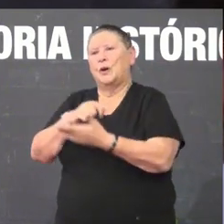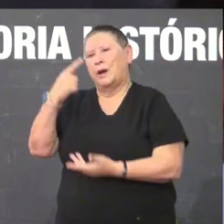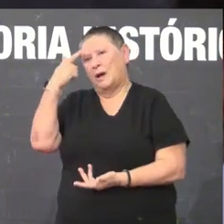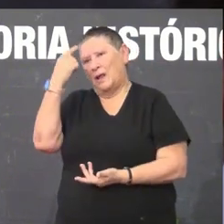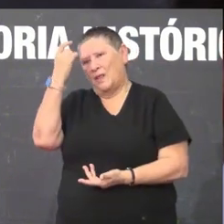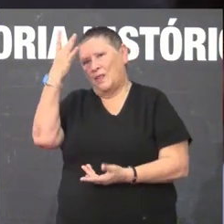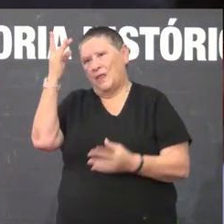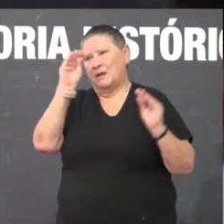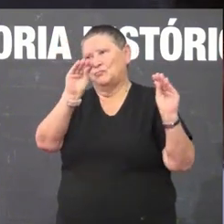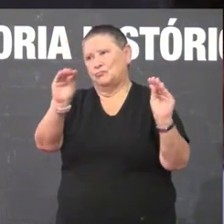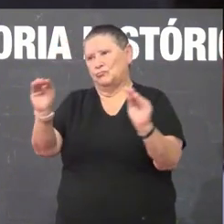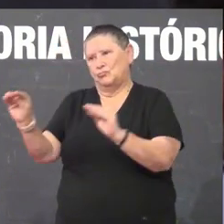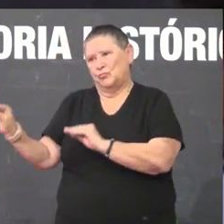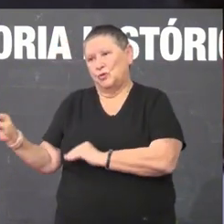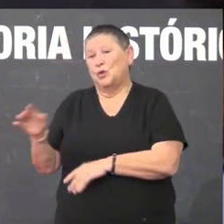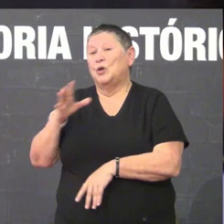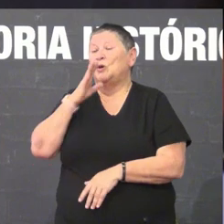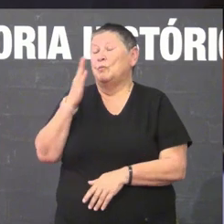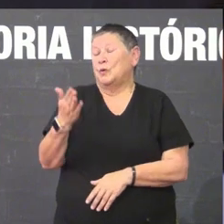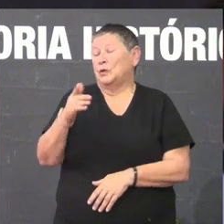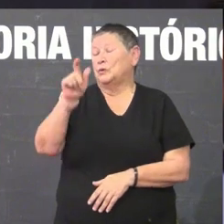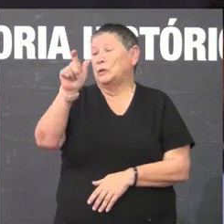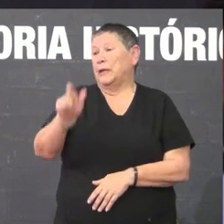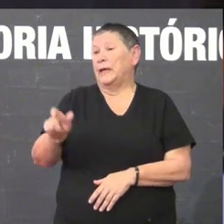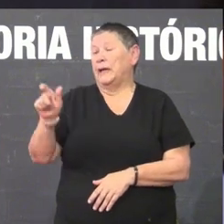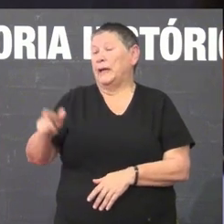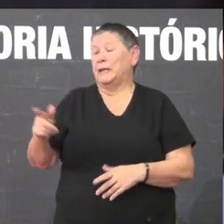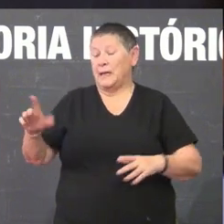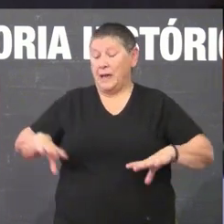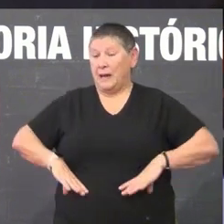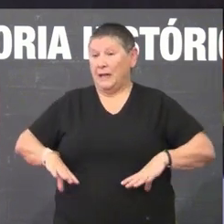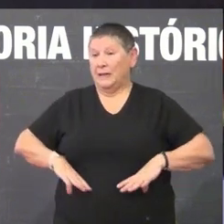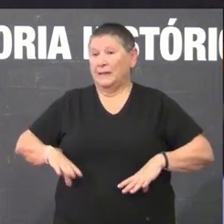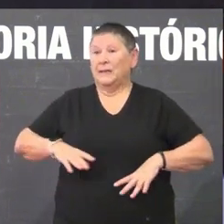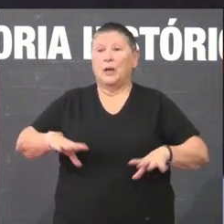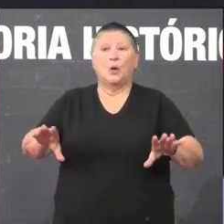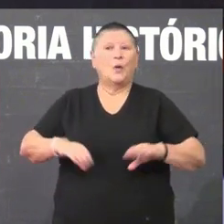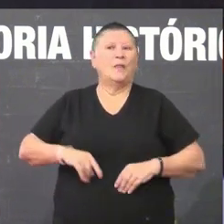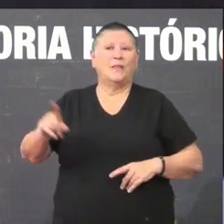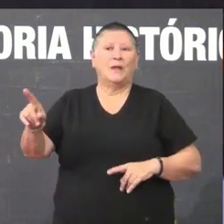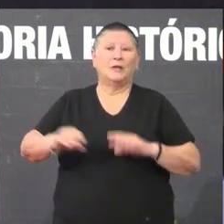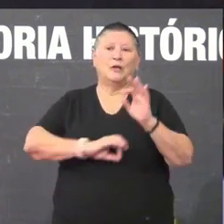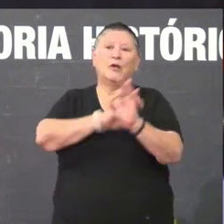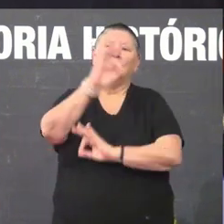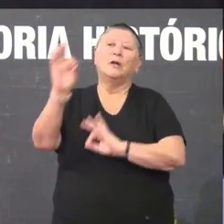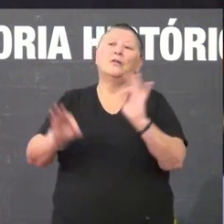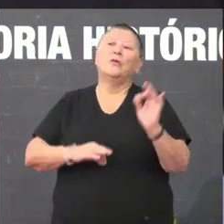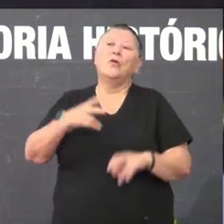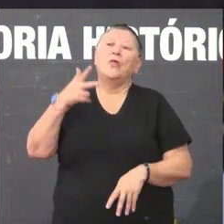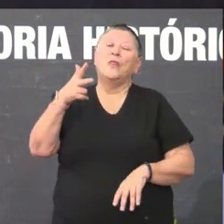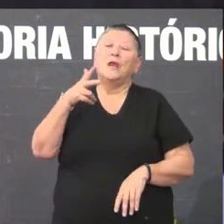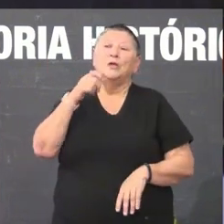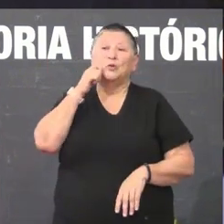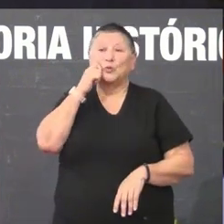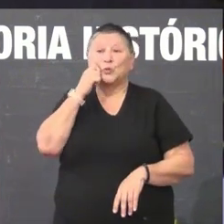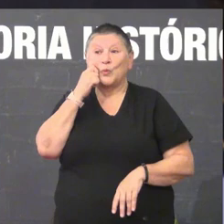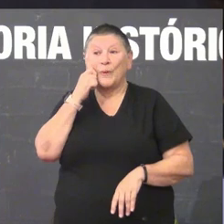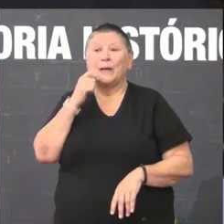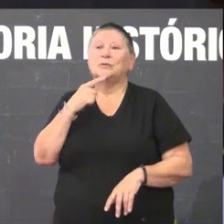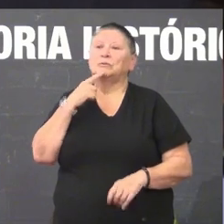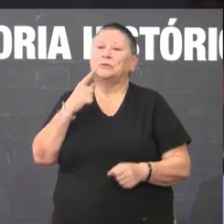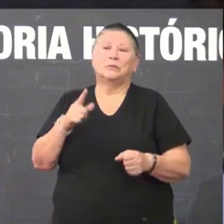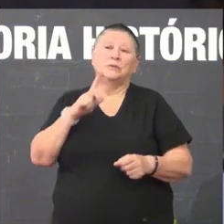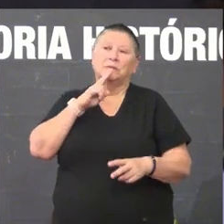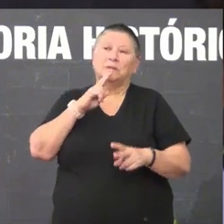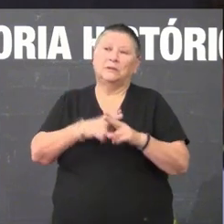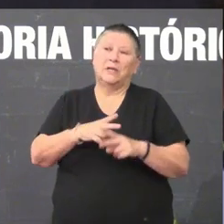de las víctimas inocentes nunca fue aceptado en Argentina por las organizaciones de Derechos Humanos porque es un relato que se basa Precisamente en las